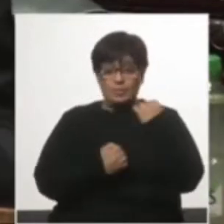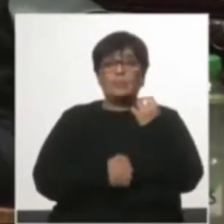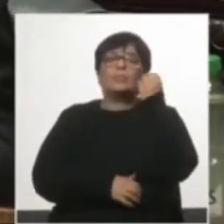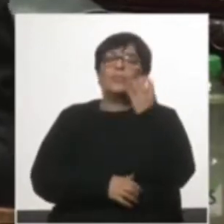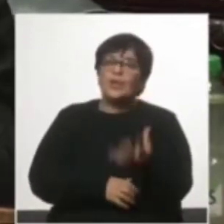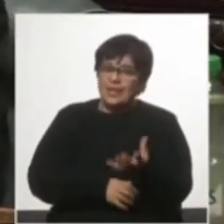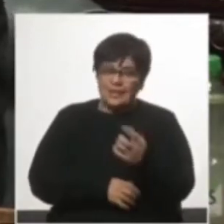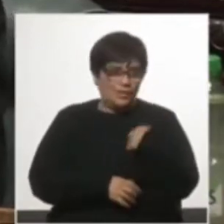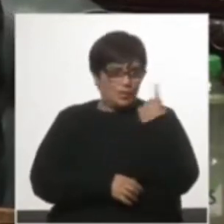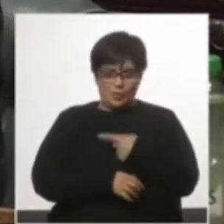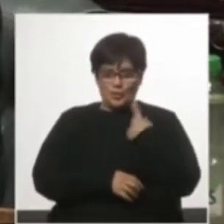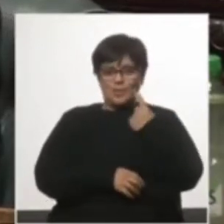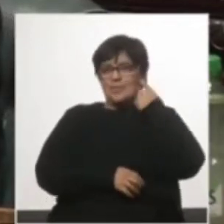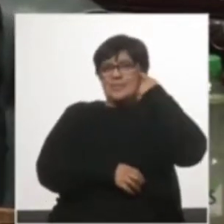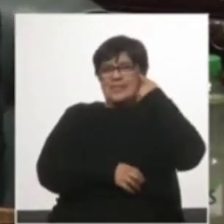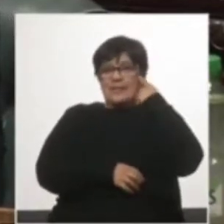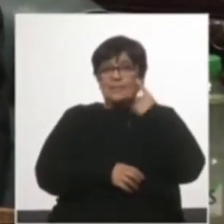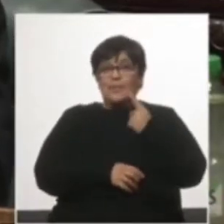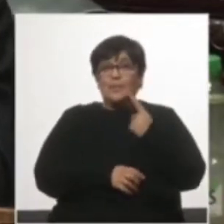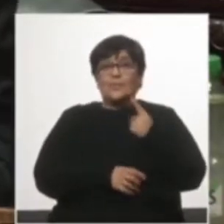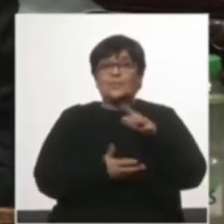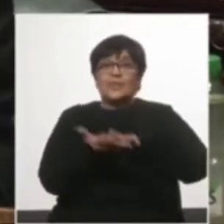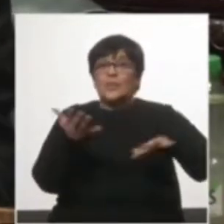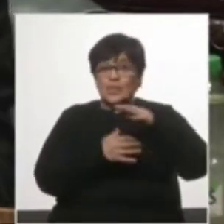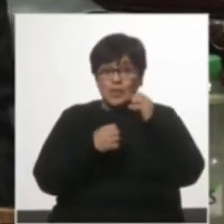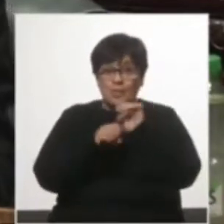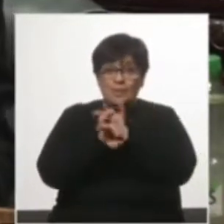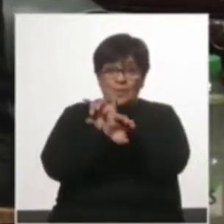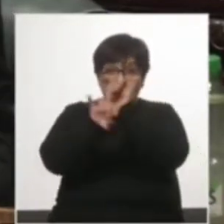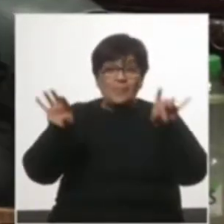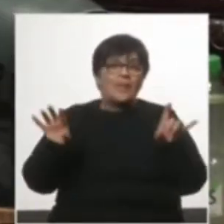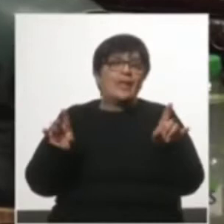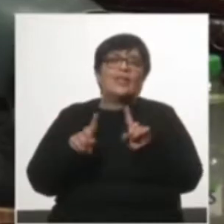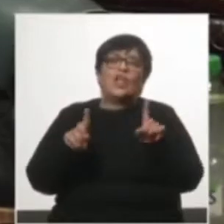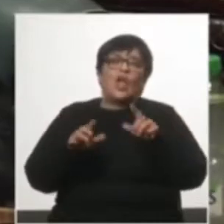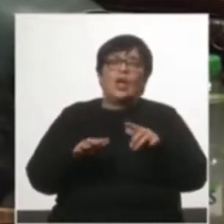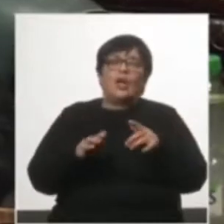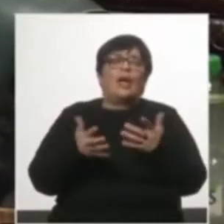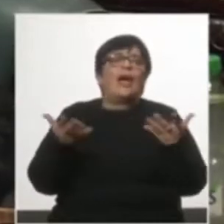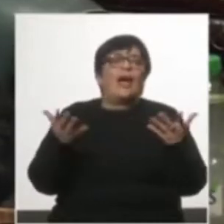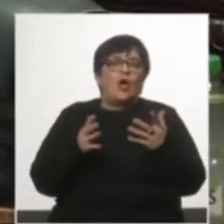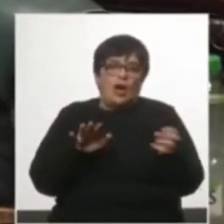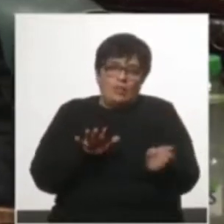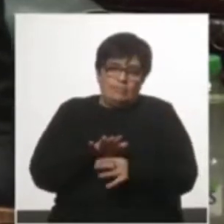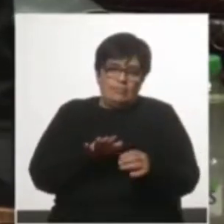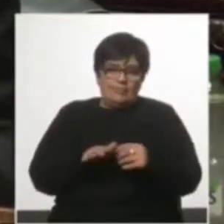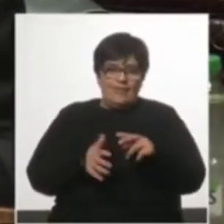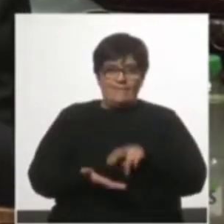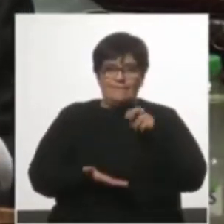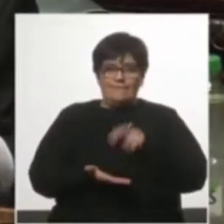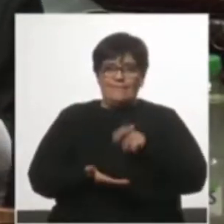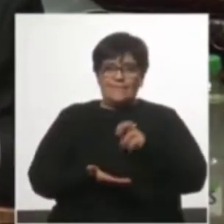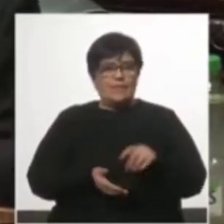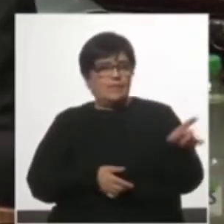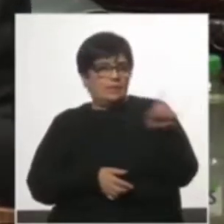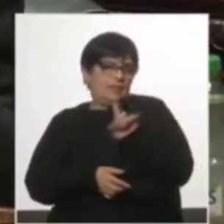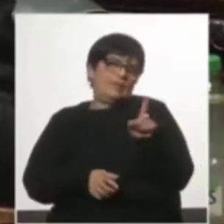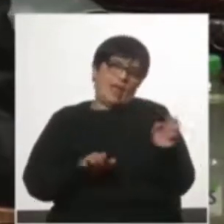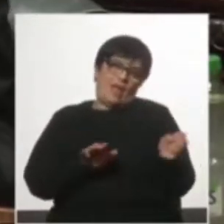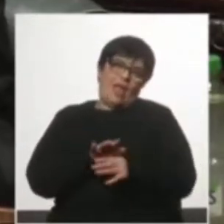porque para nosotros en el marco de la pandemia no hay que festejar ahorros. Además, cuando se habla de